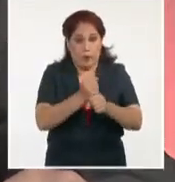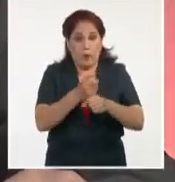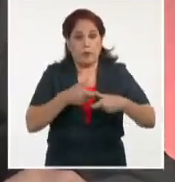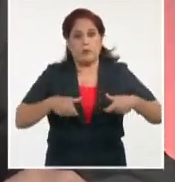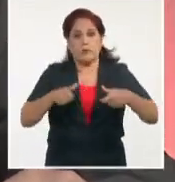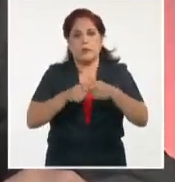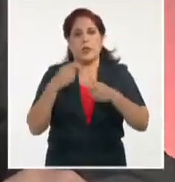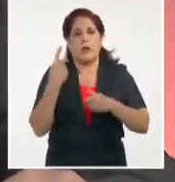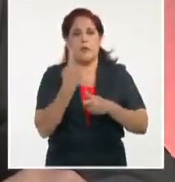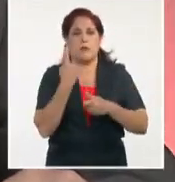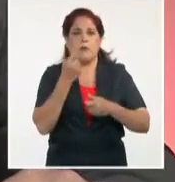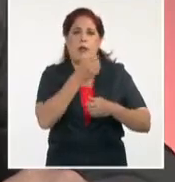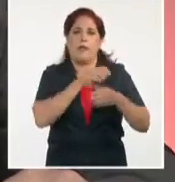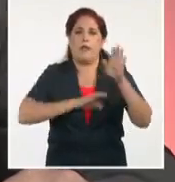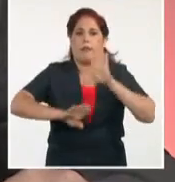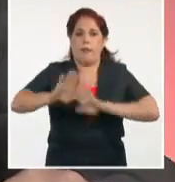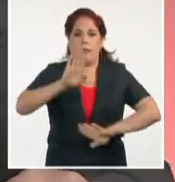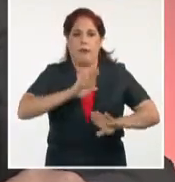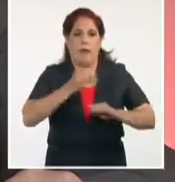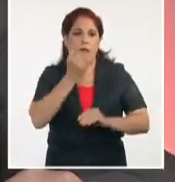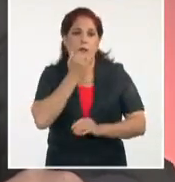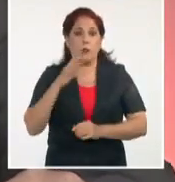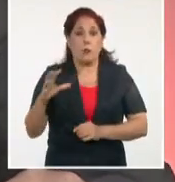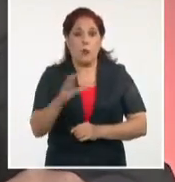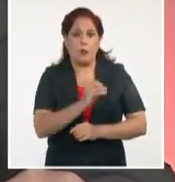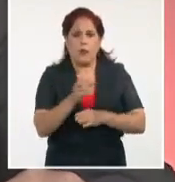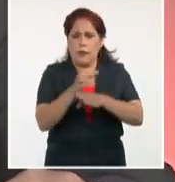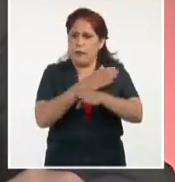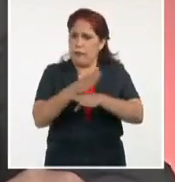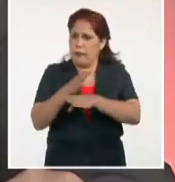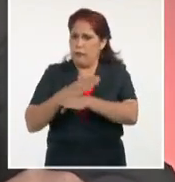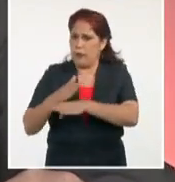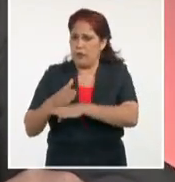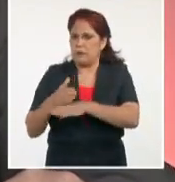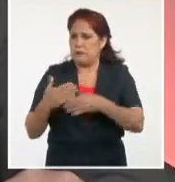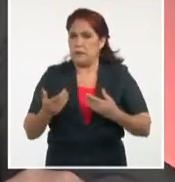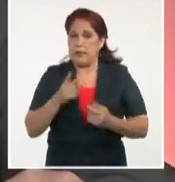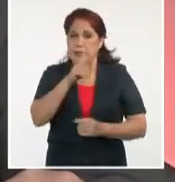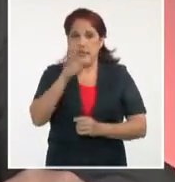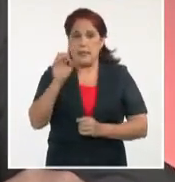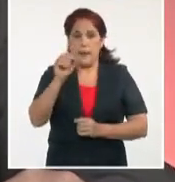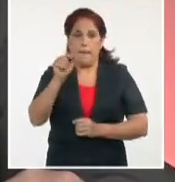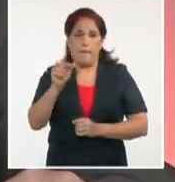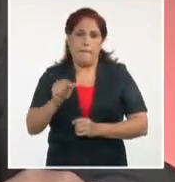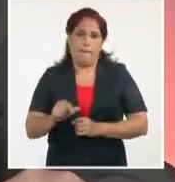Nacional, se afectaron en total, por distintas causas, 100.000 personas.